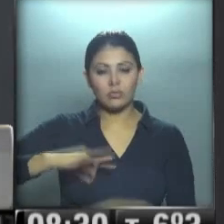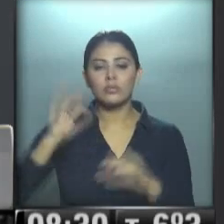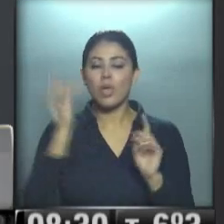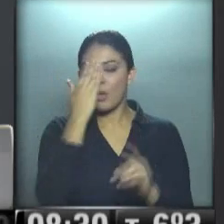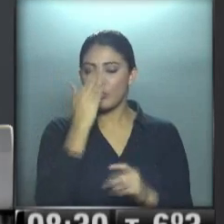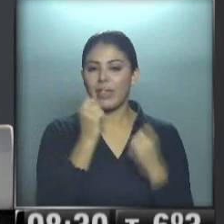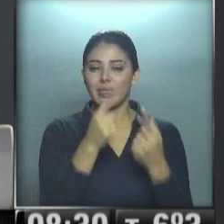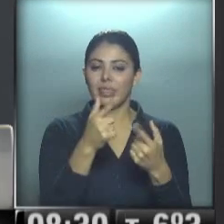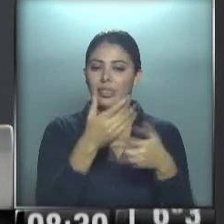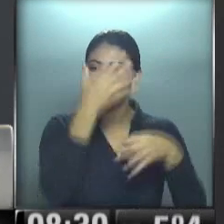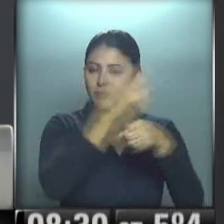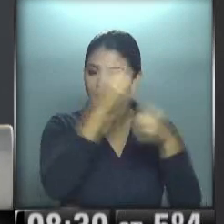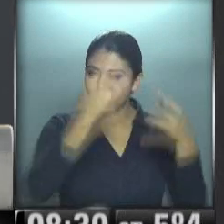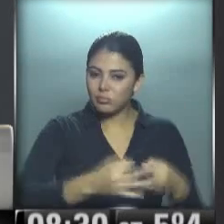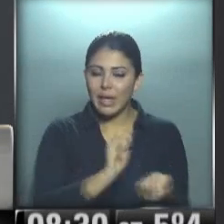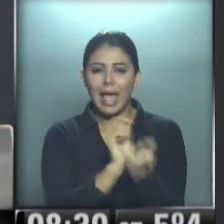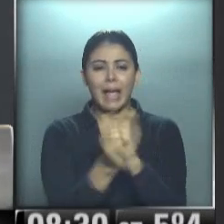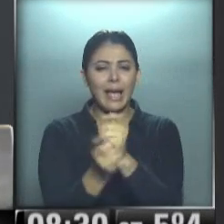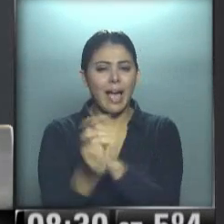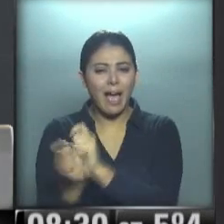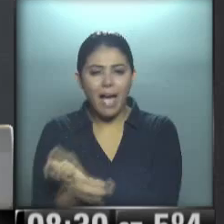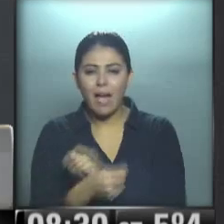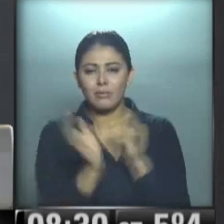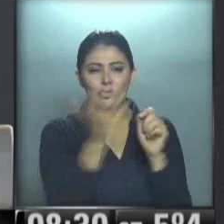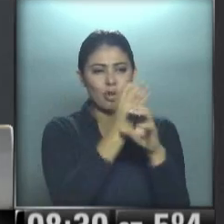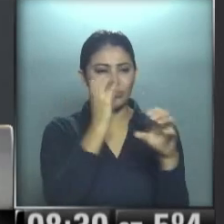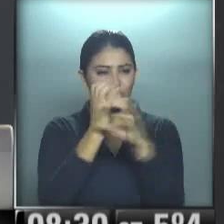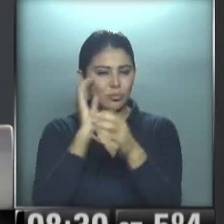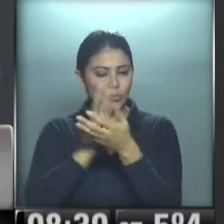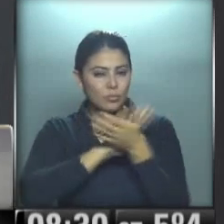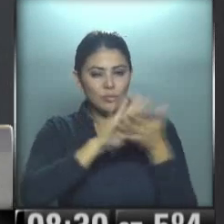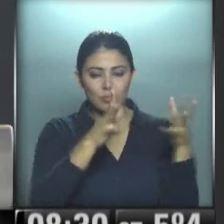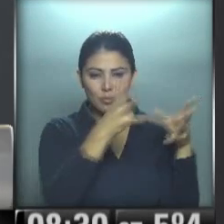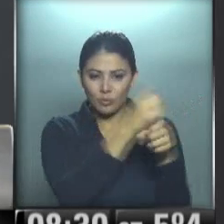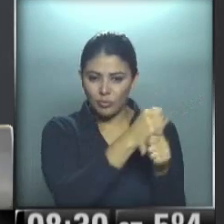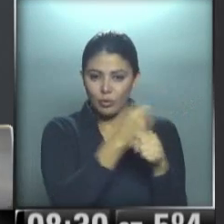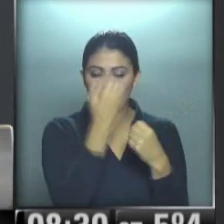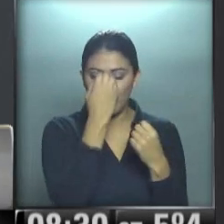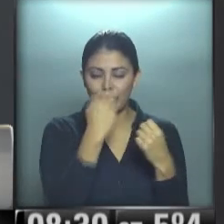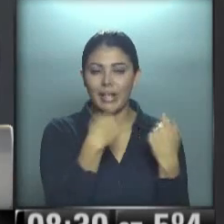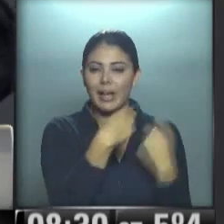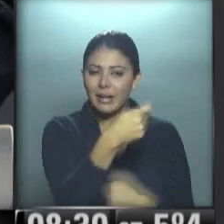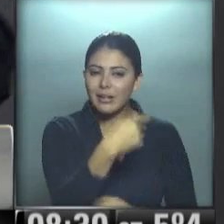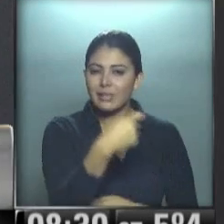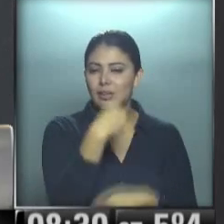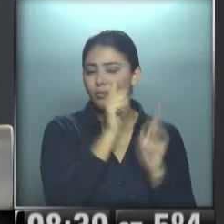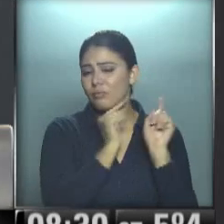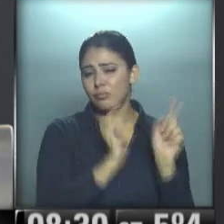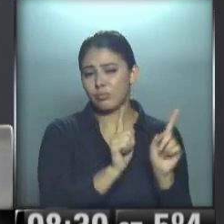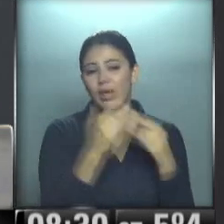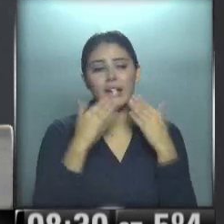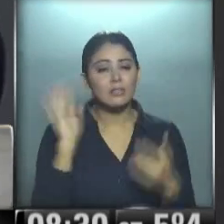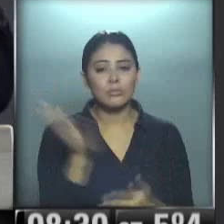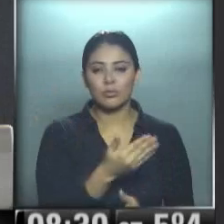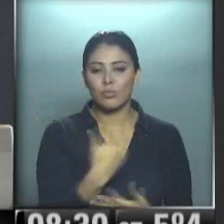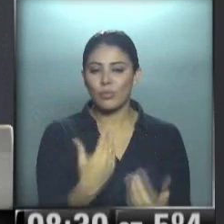para la prestación del servicio la renovación permanente de la flota para garantizar el costo de inversión operaciones y mantenimiento ha permitido